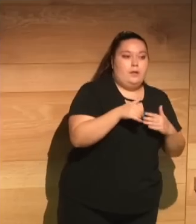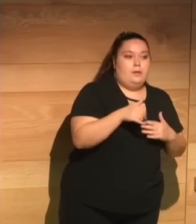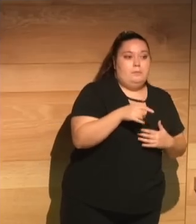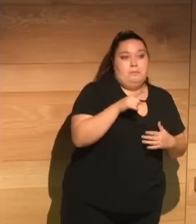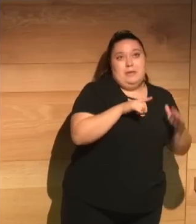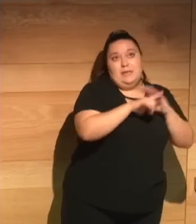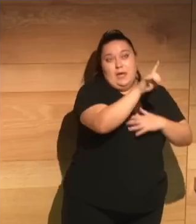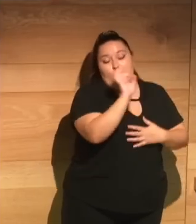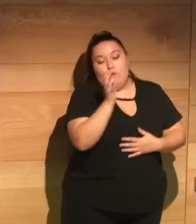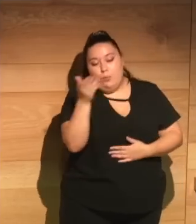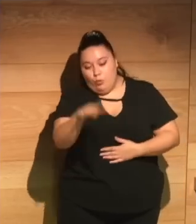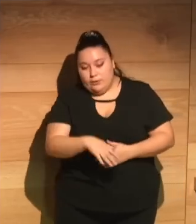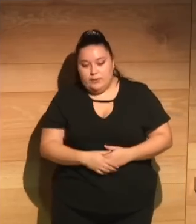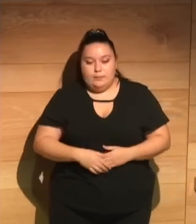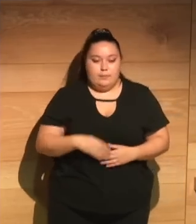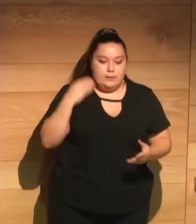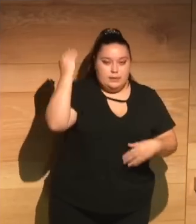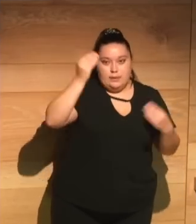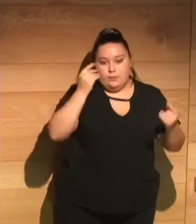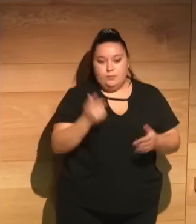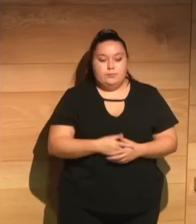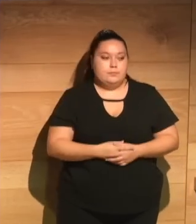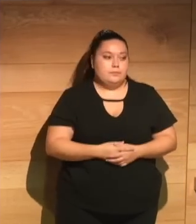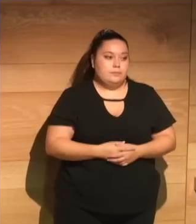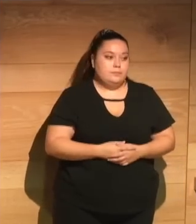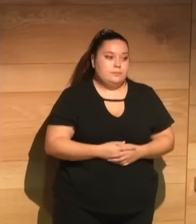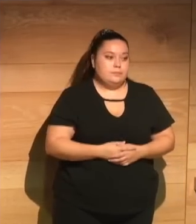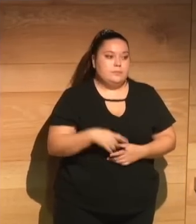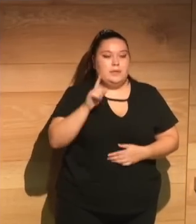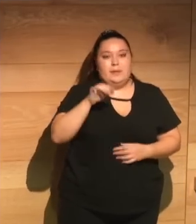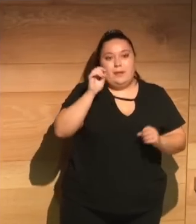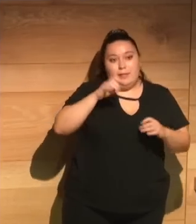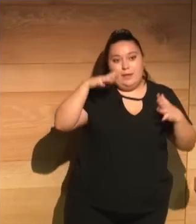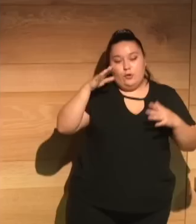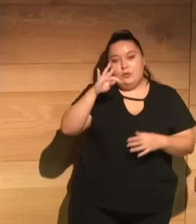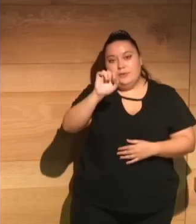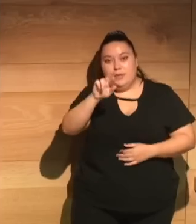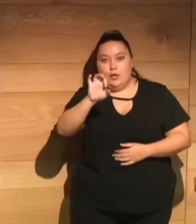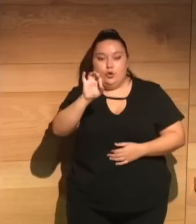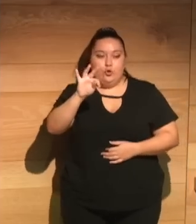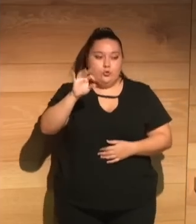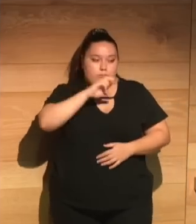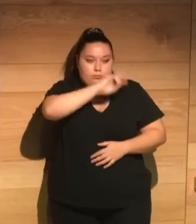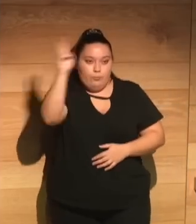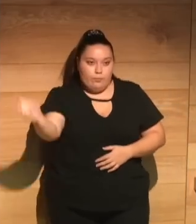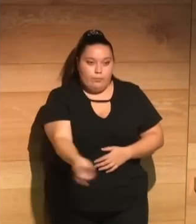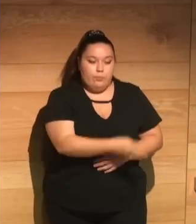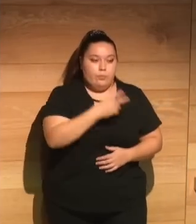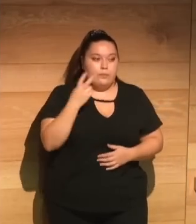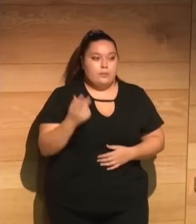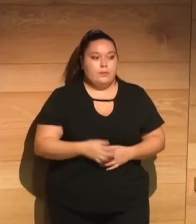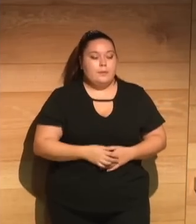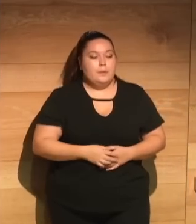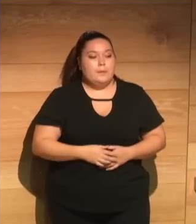cosas. Entonces se junta todo esto con esa corriente que hay de la adivinación, el tarot, todas estas... los